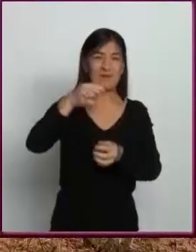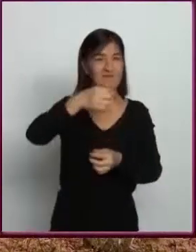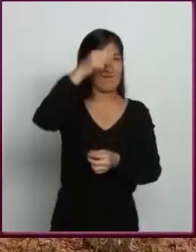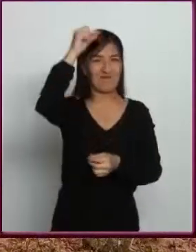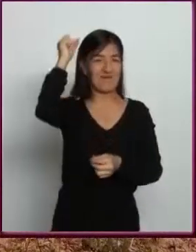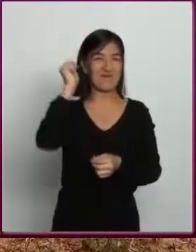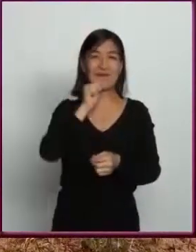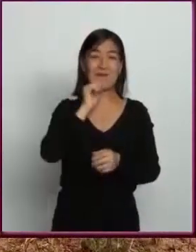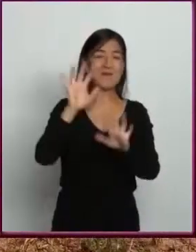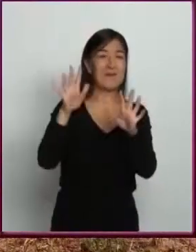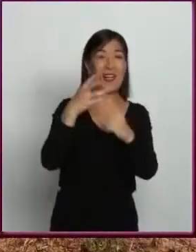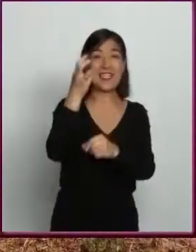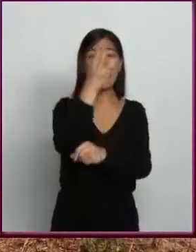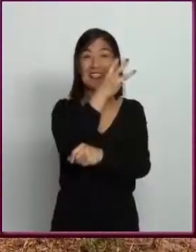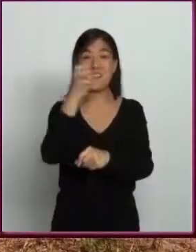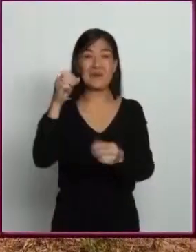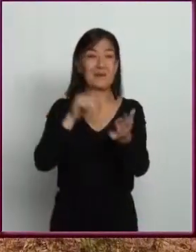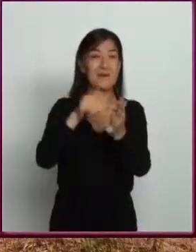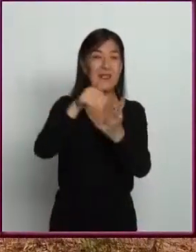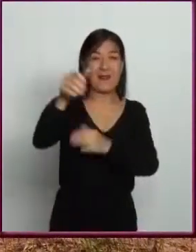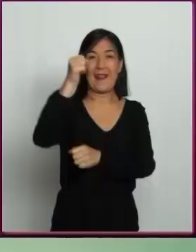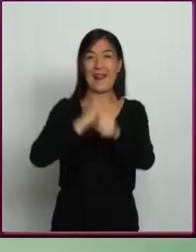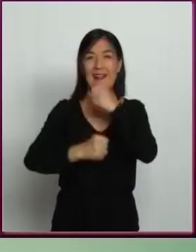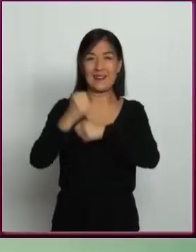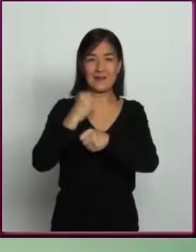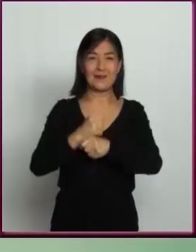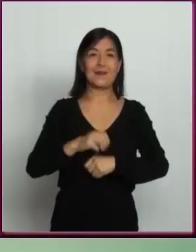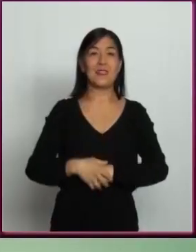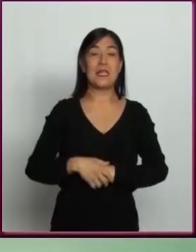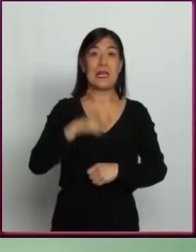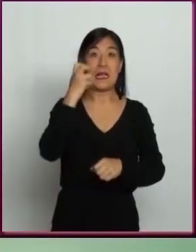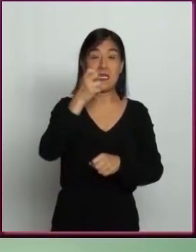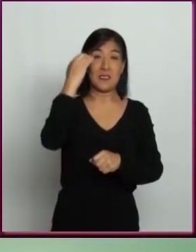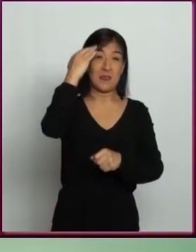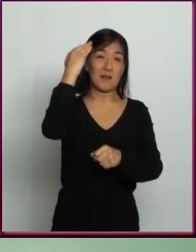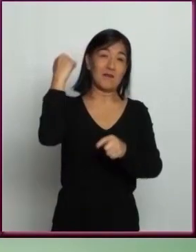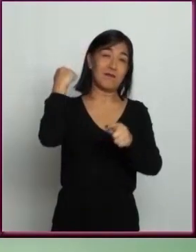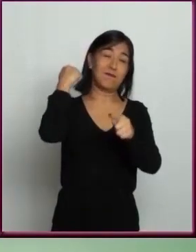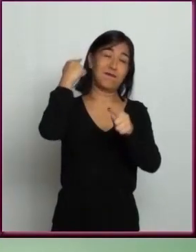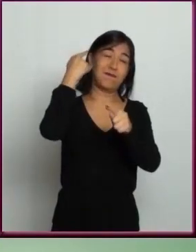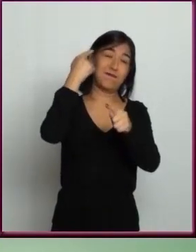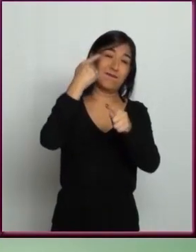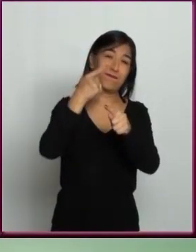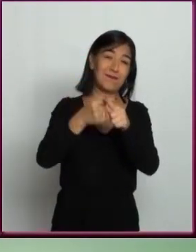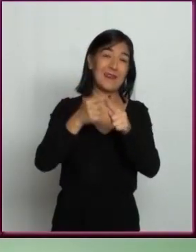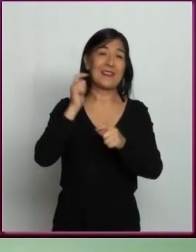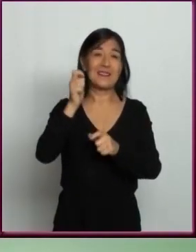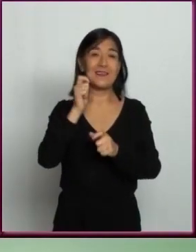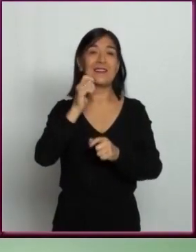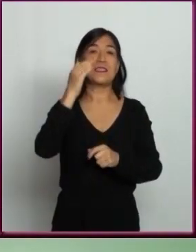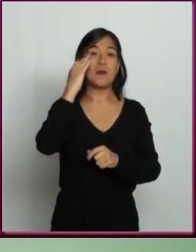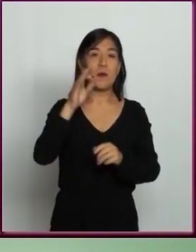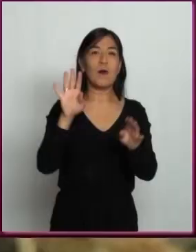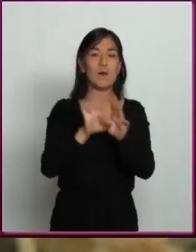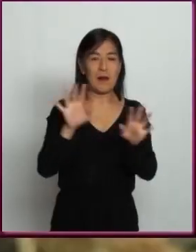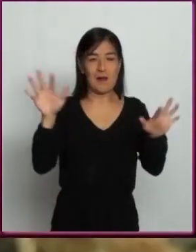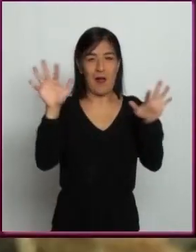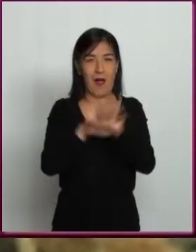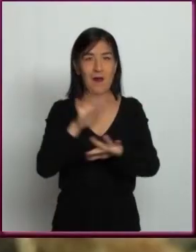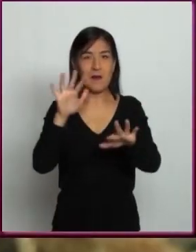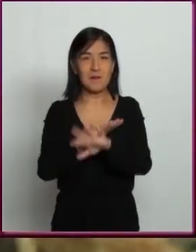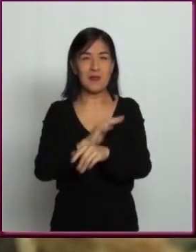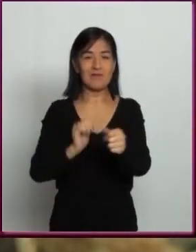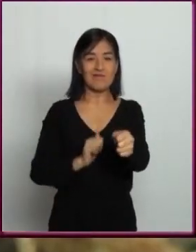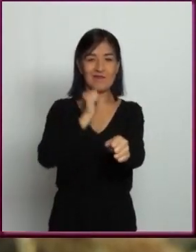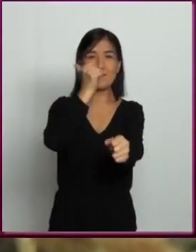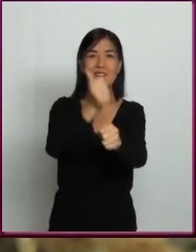hace 300 millones de años. Durante ese larguísimo tiempo han podido diversificarse,